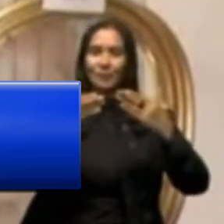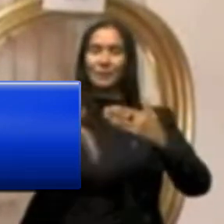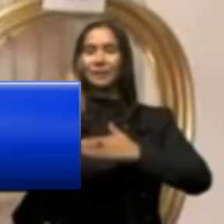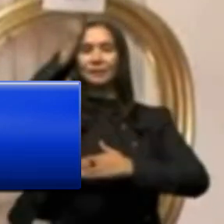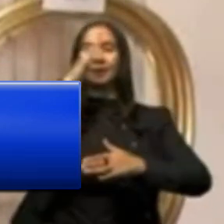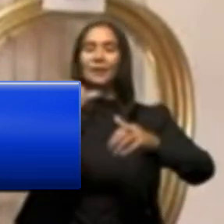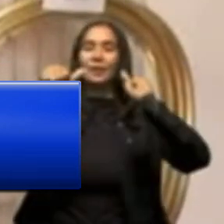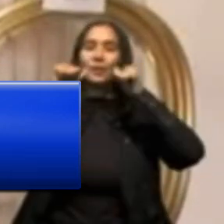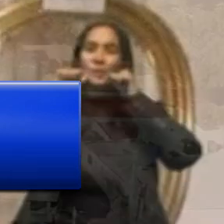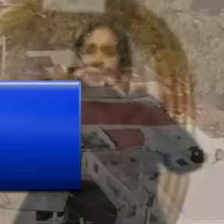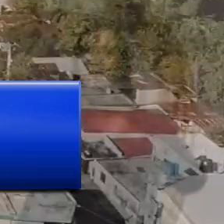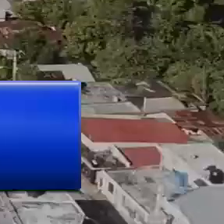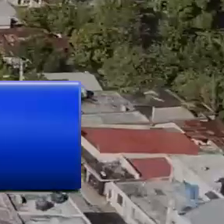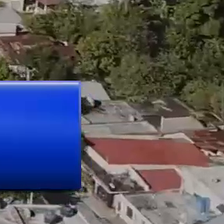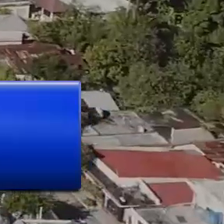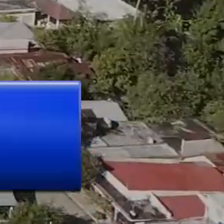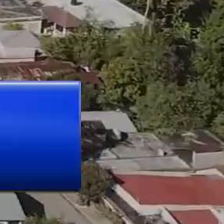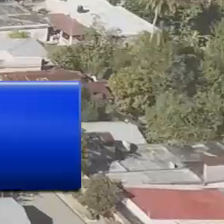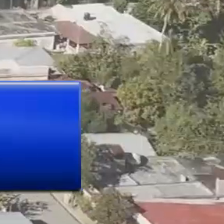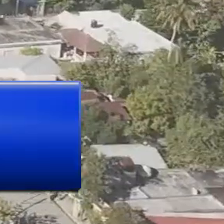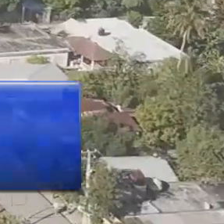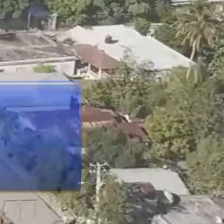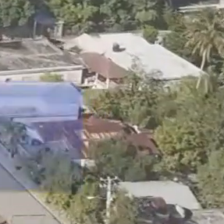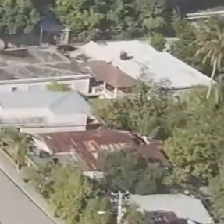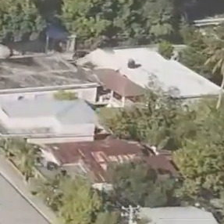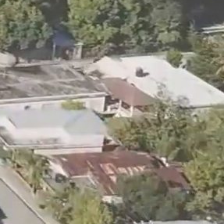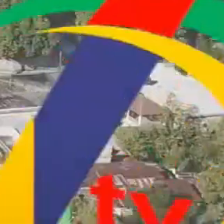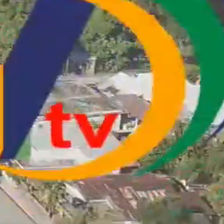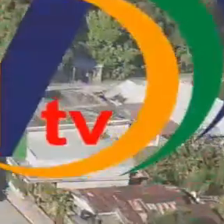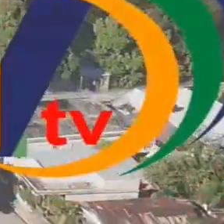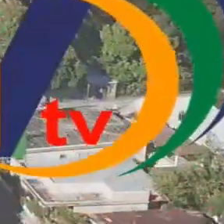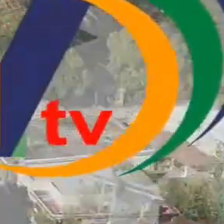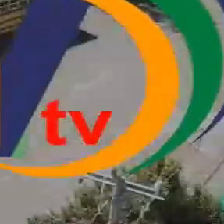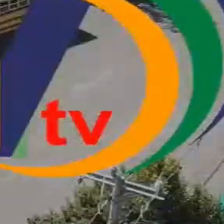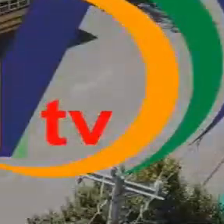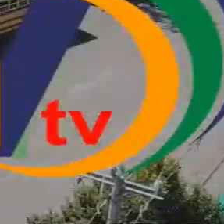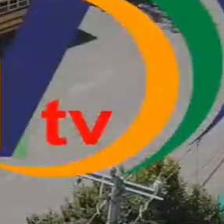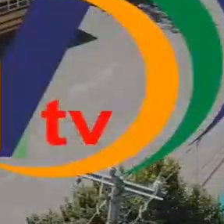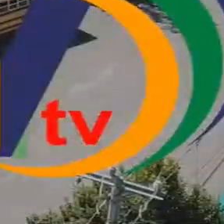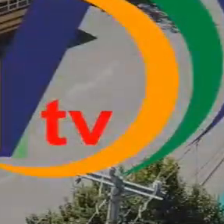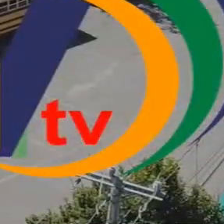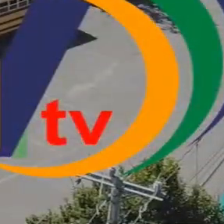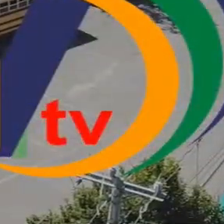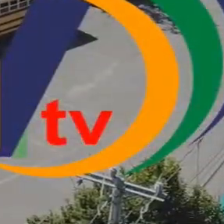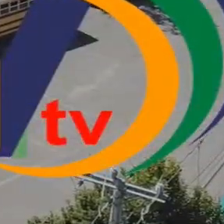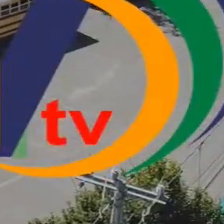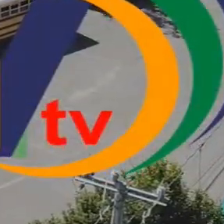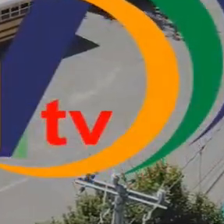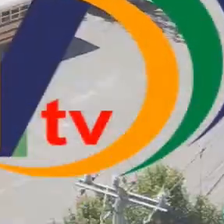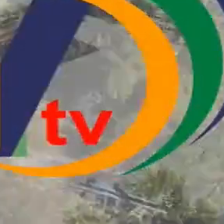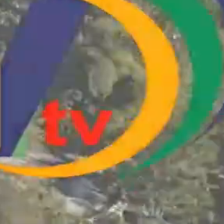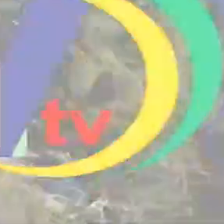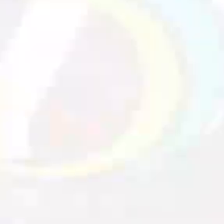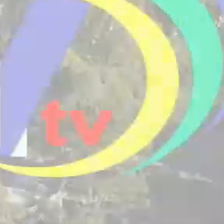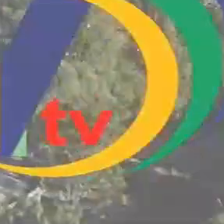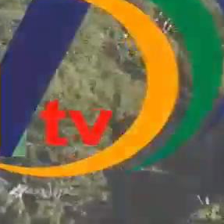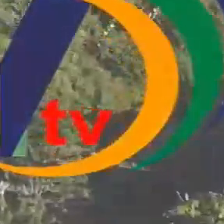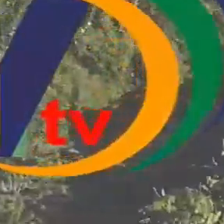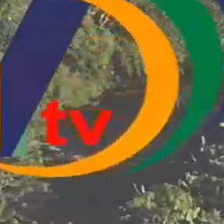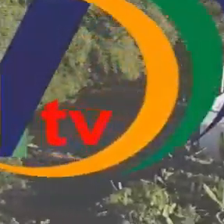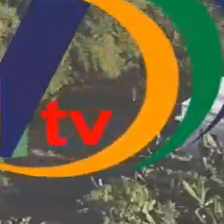y que Dios los bendiga siempre en inver tv avance avance de noticias